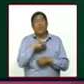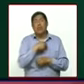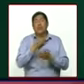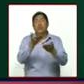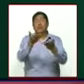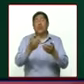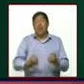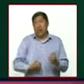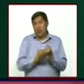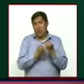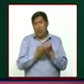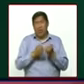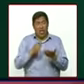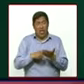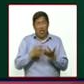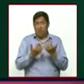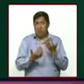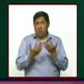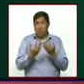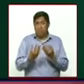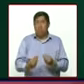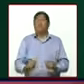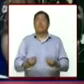a sofocar estas llamas.